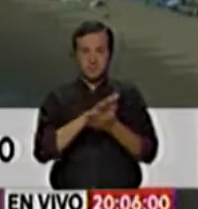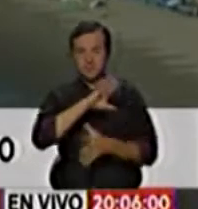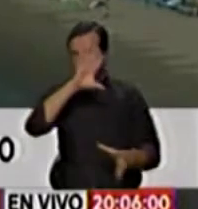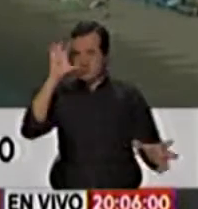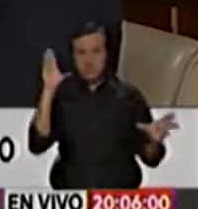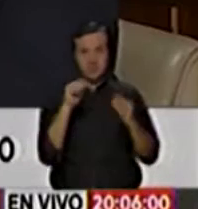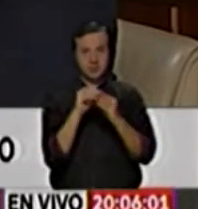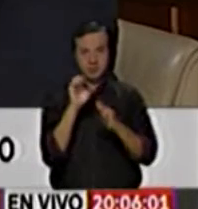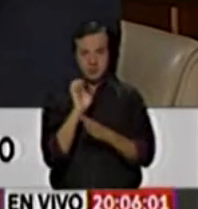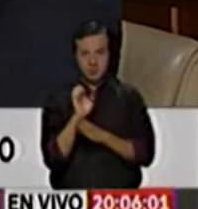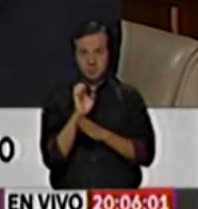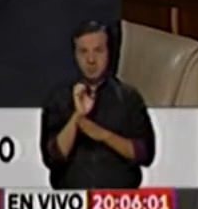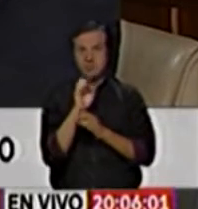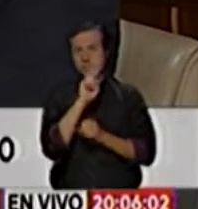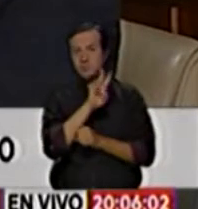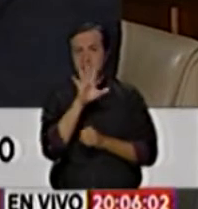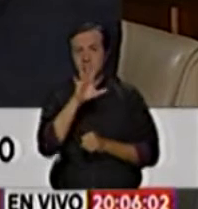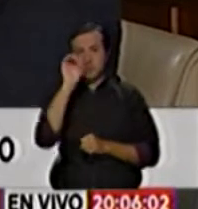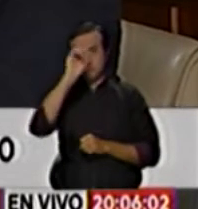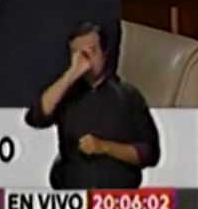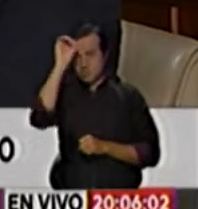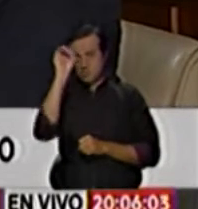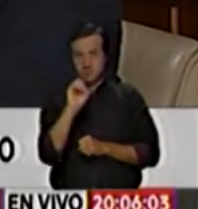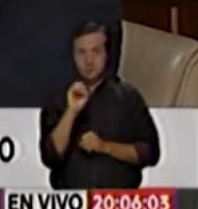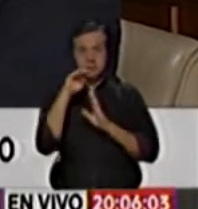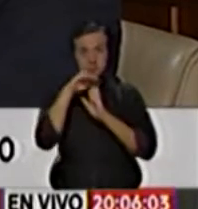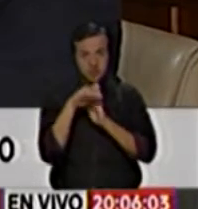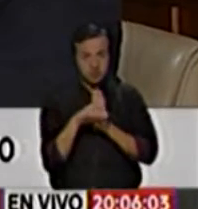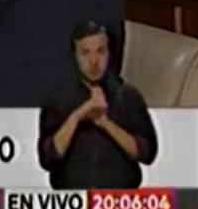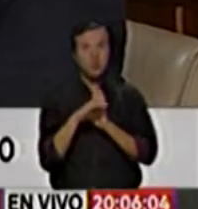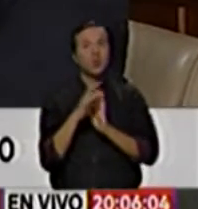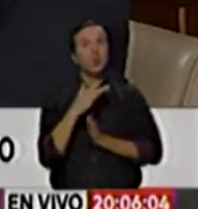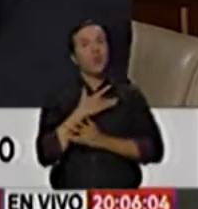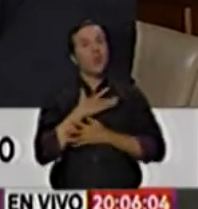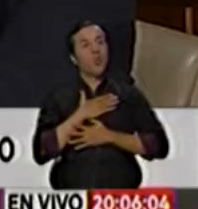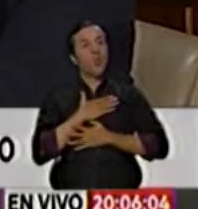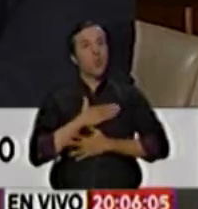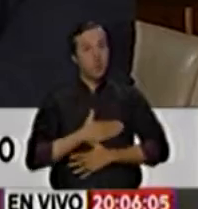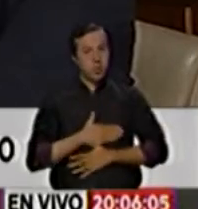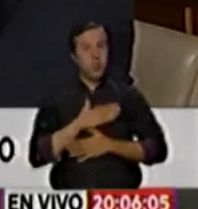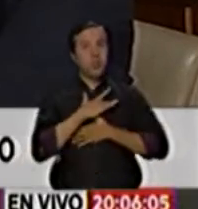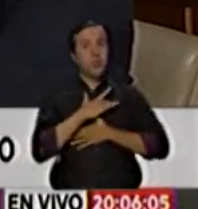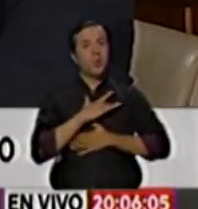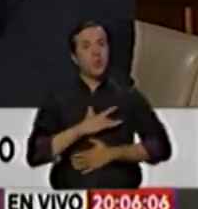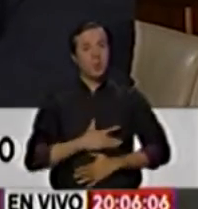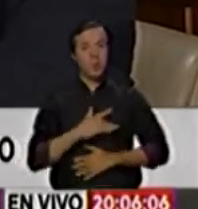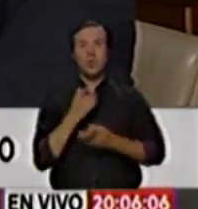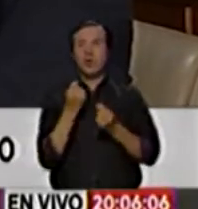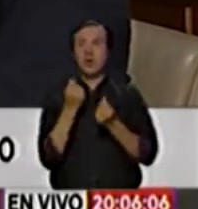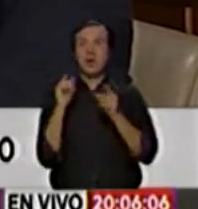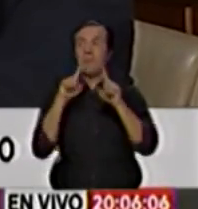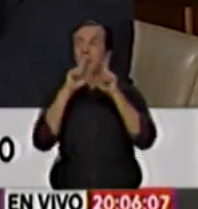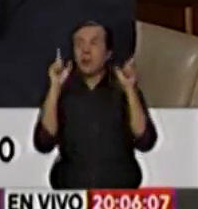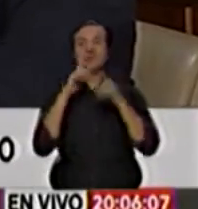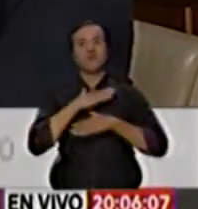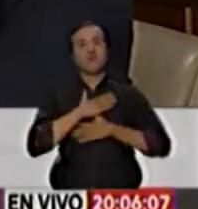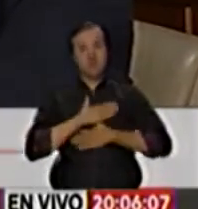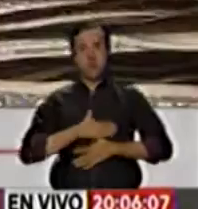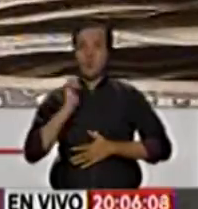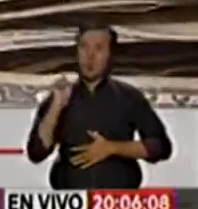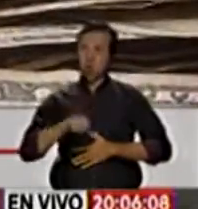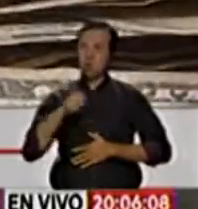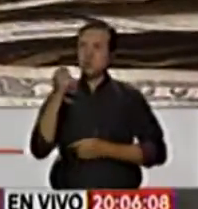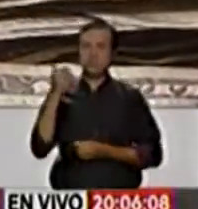el país. Impuesto al renta 25%. Eso es un alivio para la caja de una empresa, para la liquidez de una